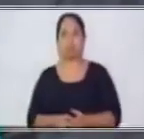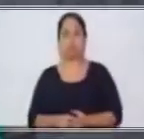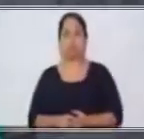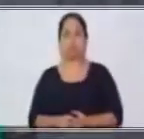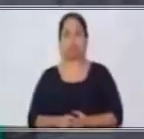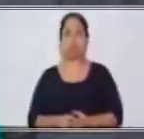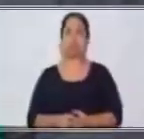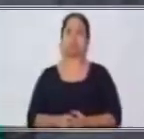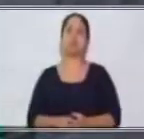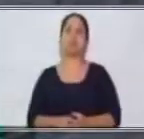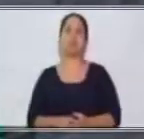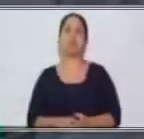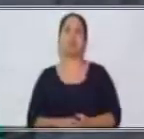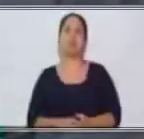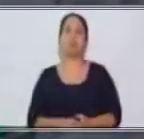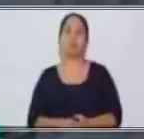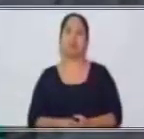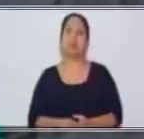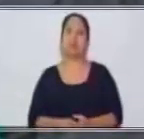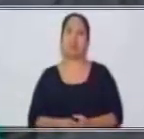al seno de alfa dividido